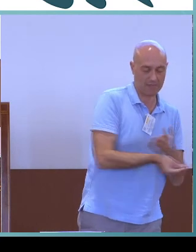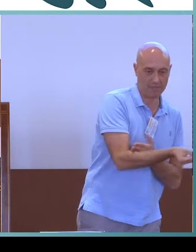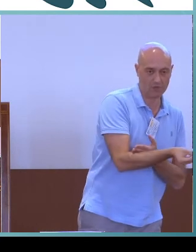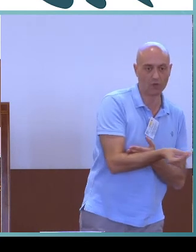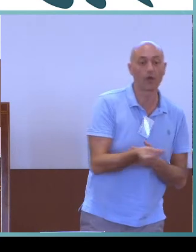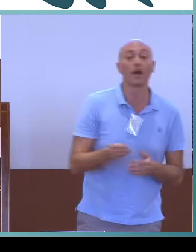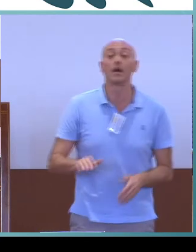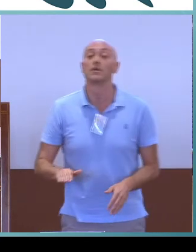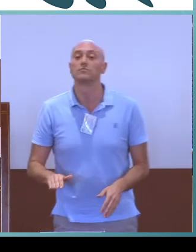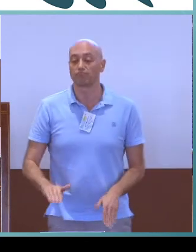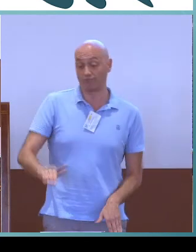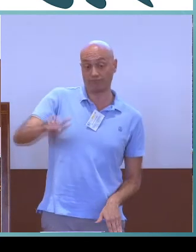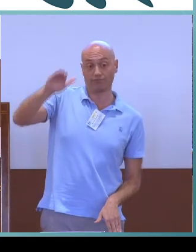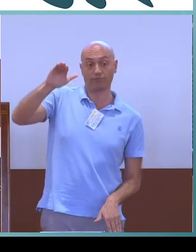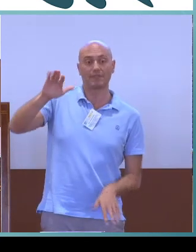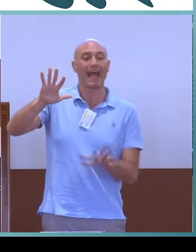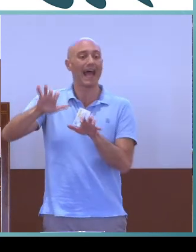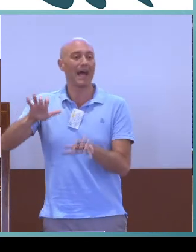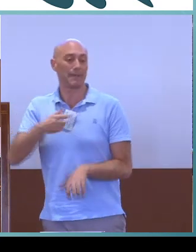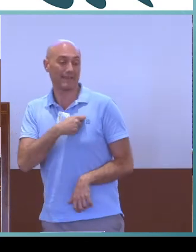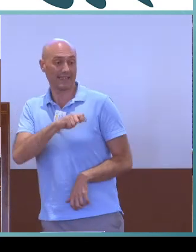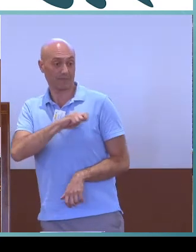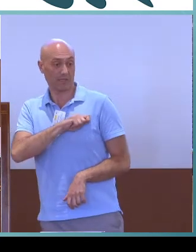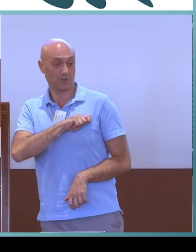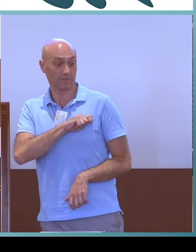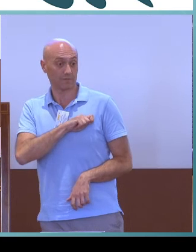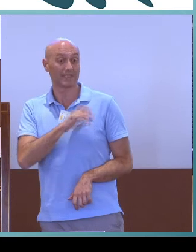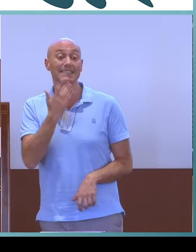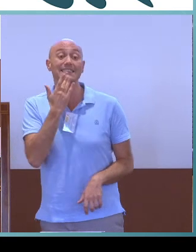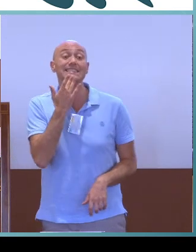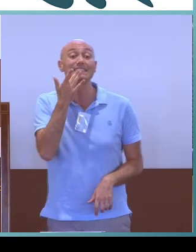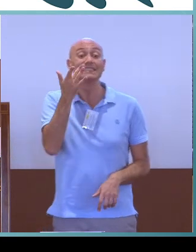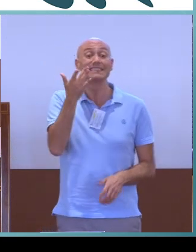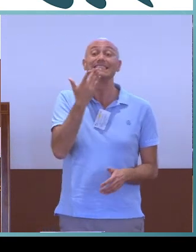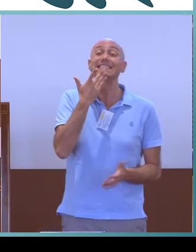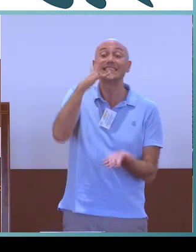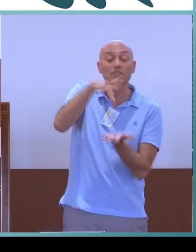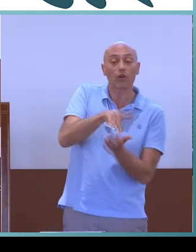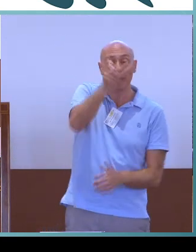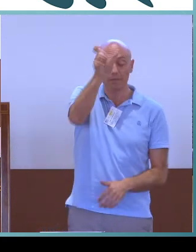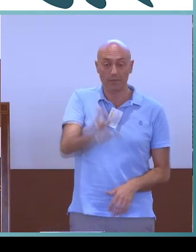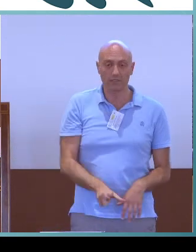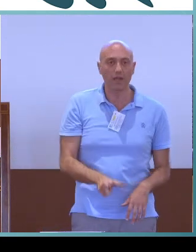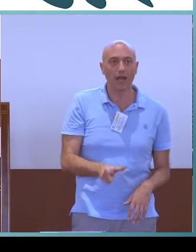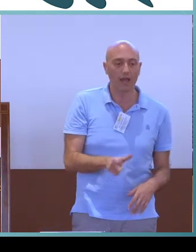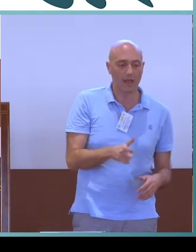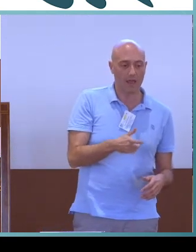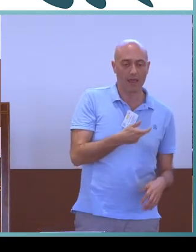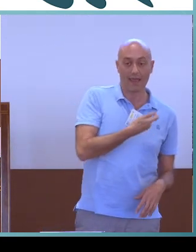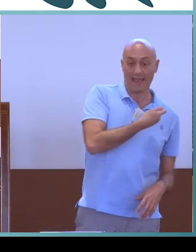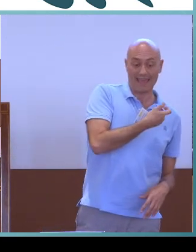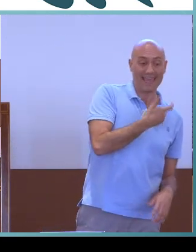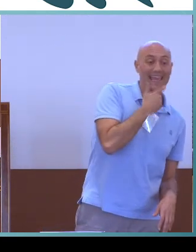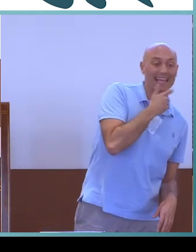para la L2. Porque como la L1 es nuestra lengua más fuerte, diciendo de una forma bastante sencilla, hacemos